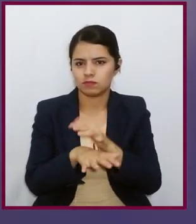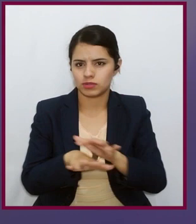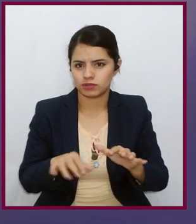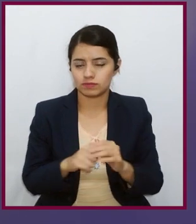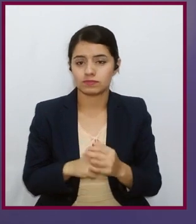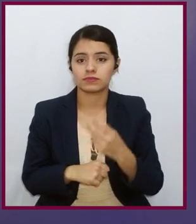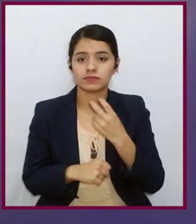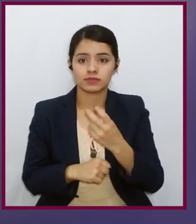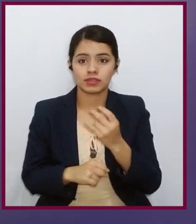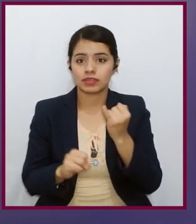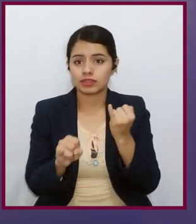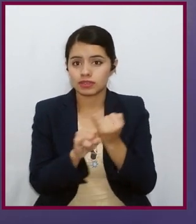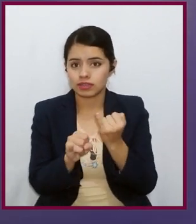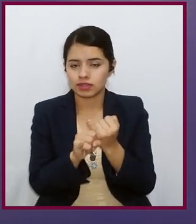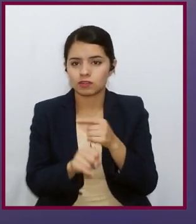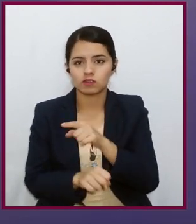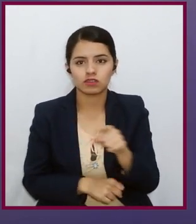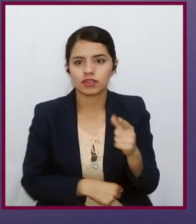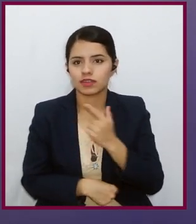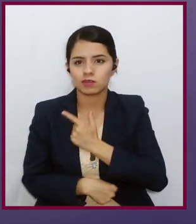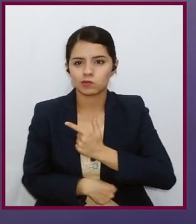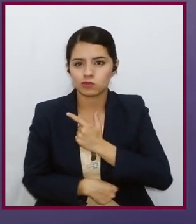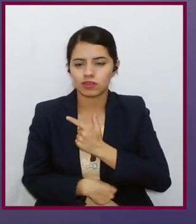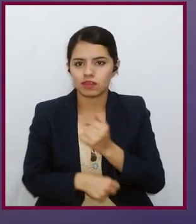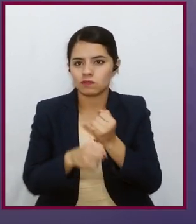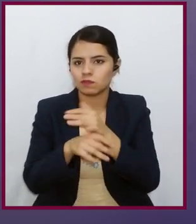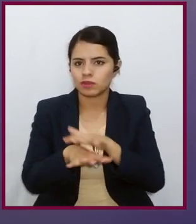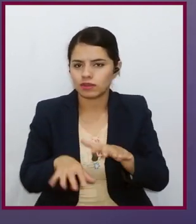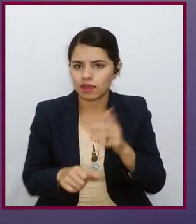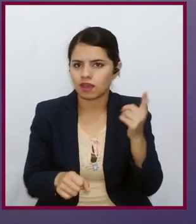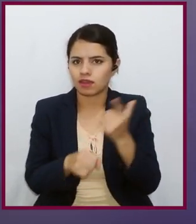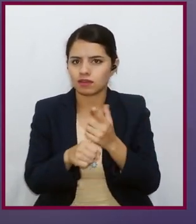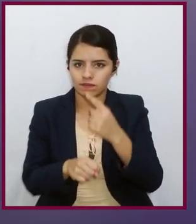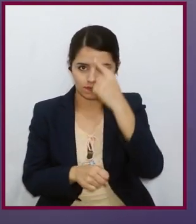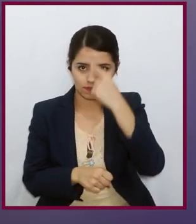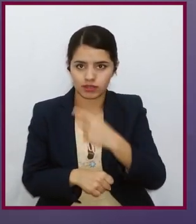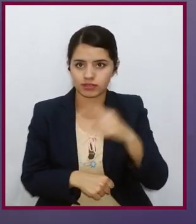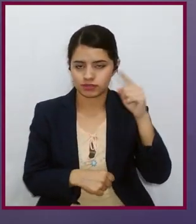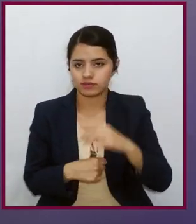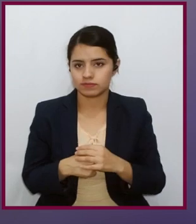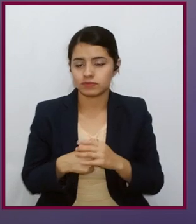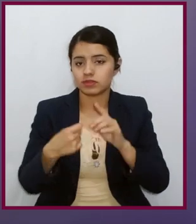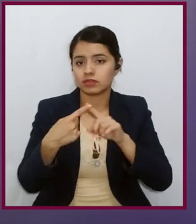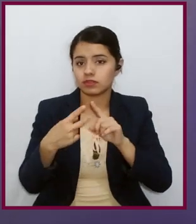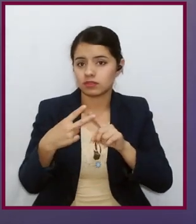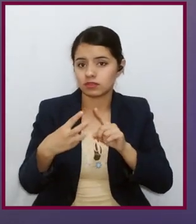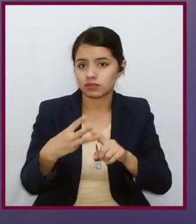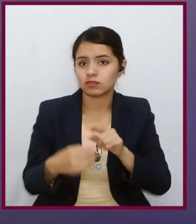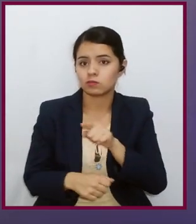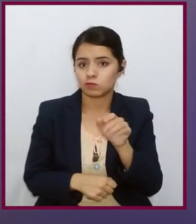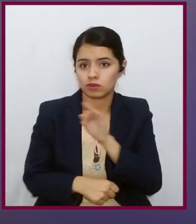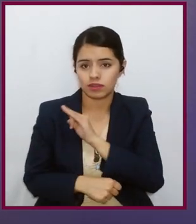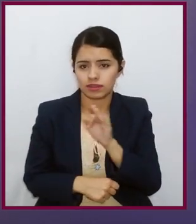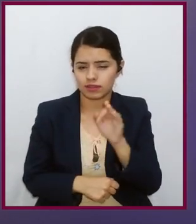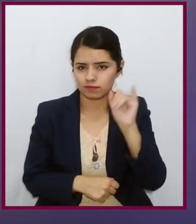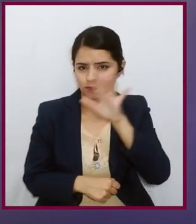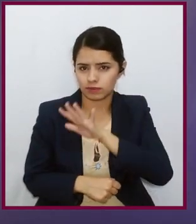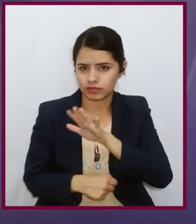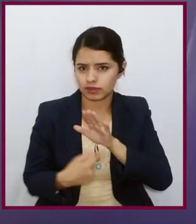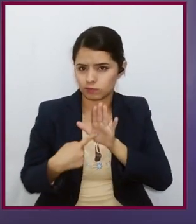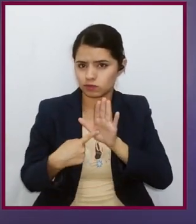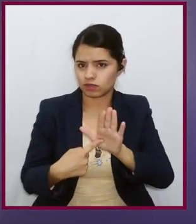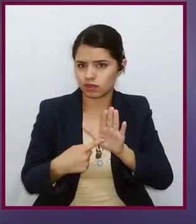marketing digital, social media marketing y transformación digital. Es un tema que cada vez es más importante para las empresas y por eso estoy encantado con lo que